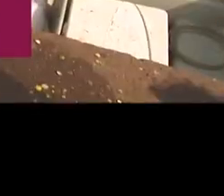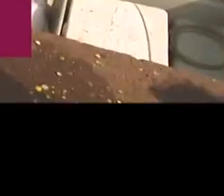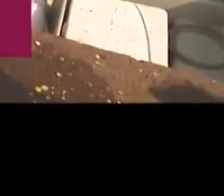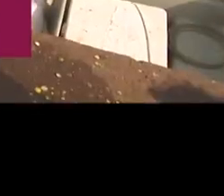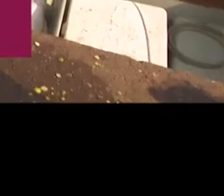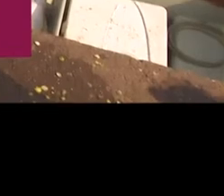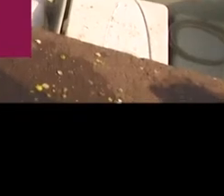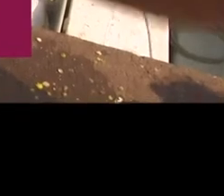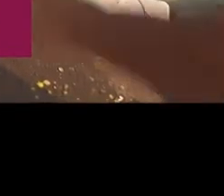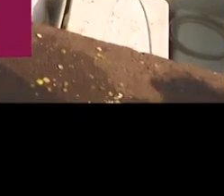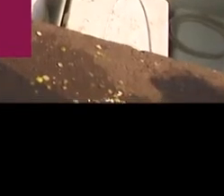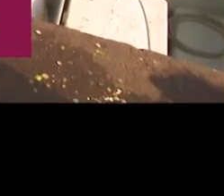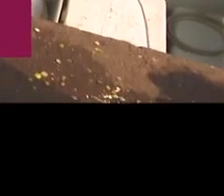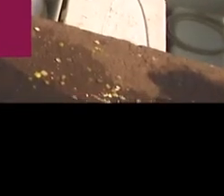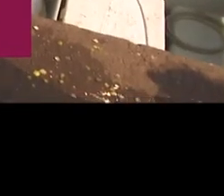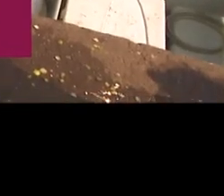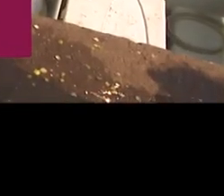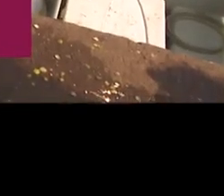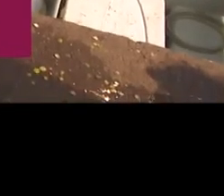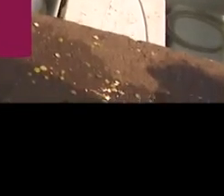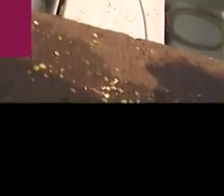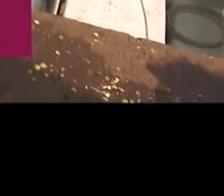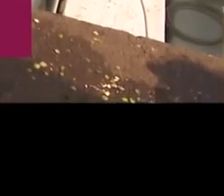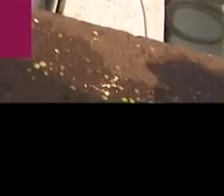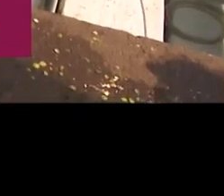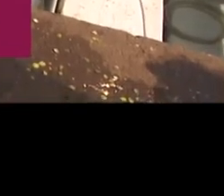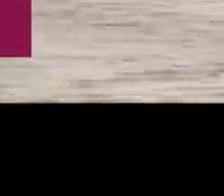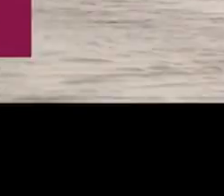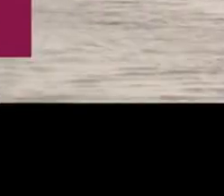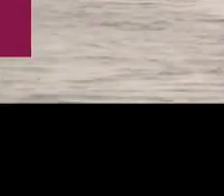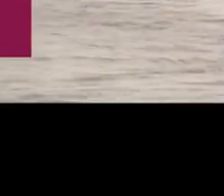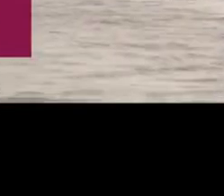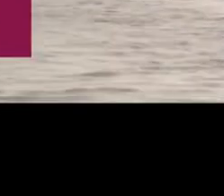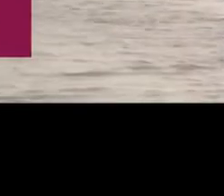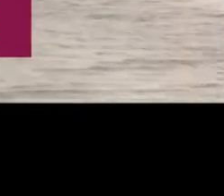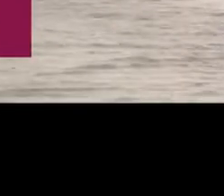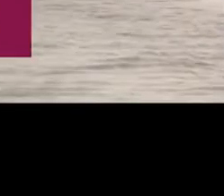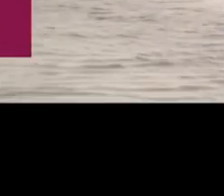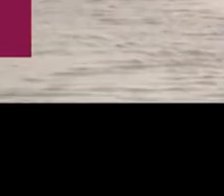siguiendo la huella del amor de mí